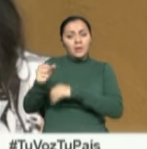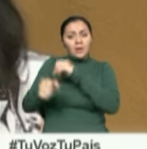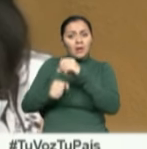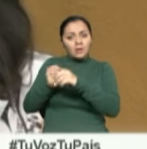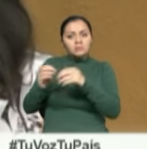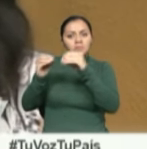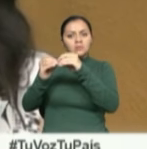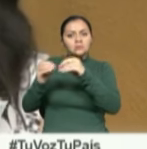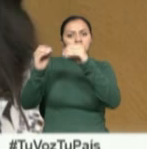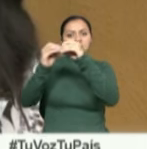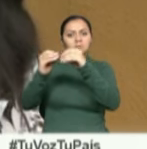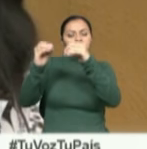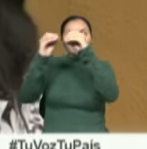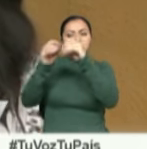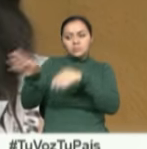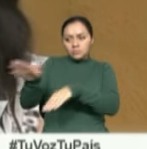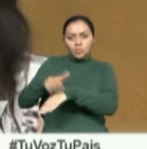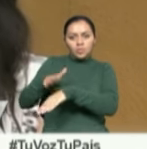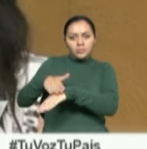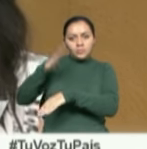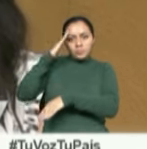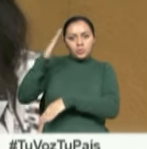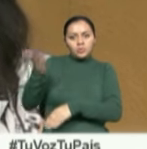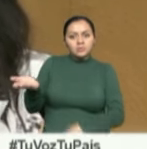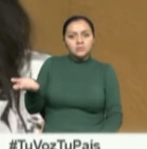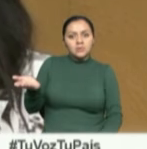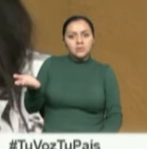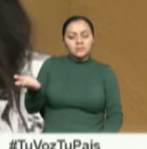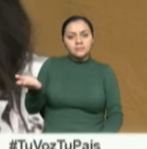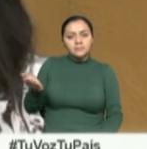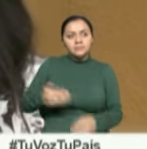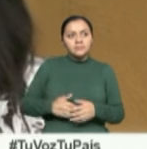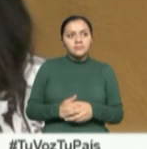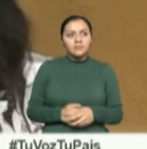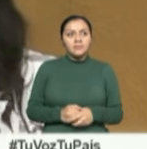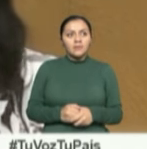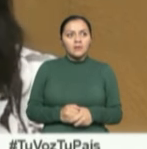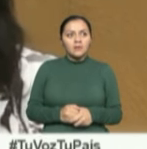años, entonces es la policía la que mata mucho.